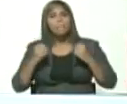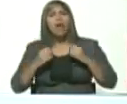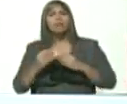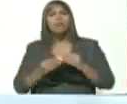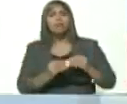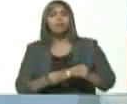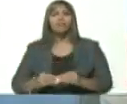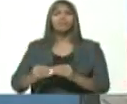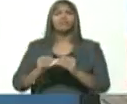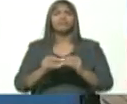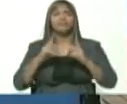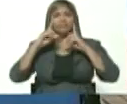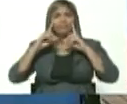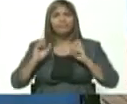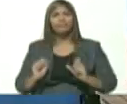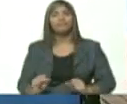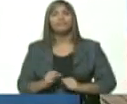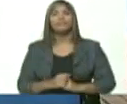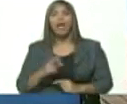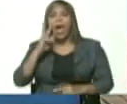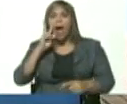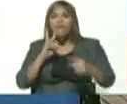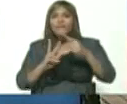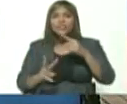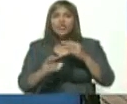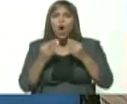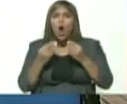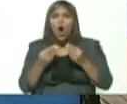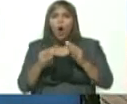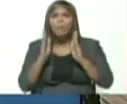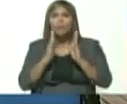acción. Tiene la visión metodológica.